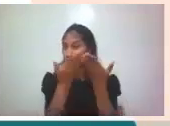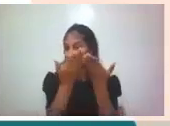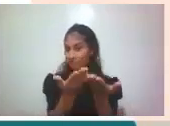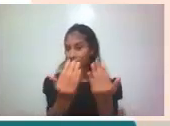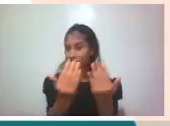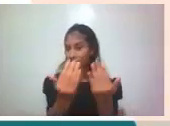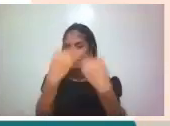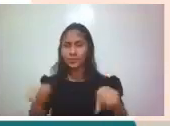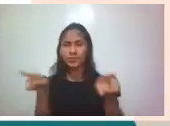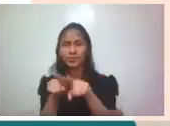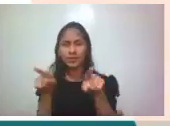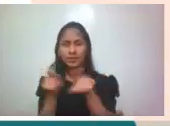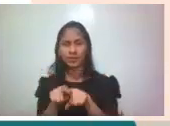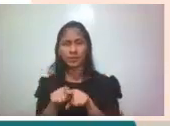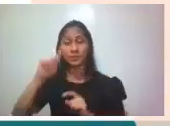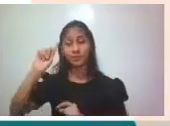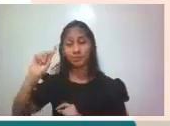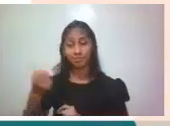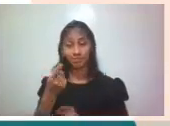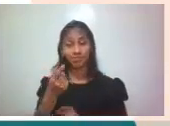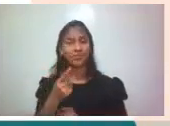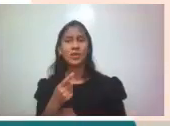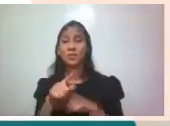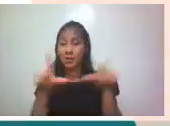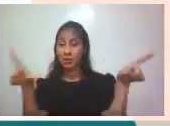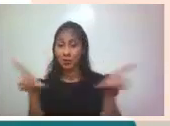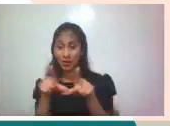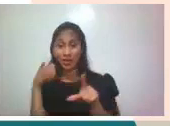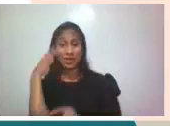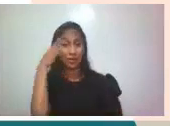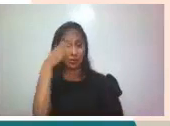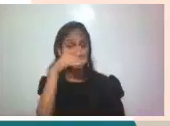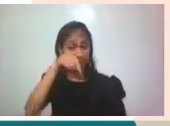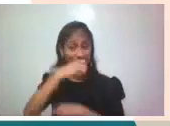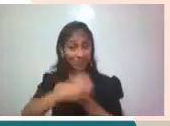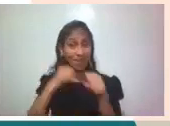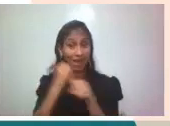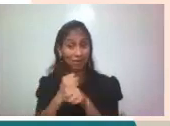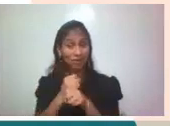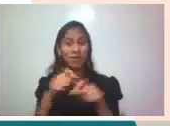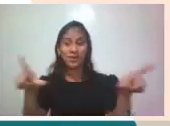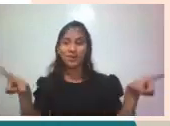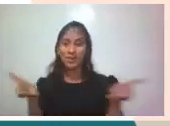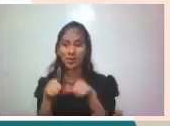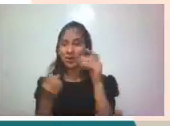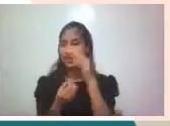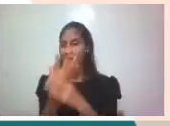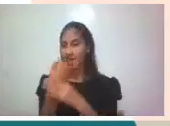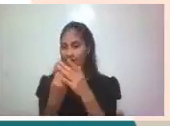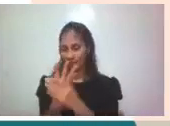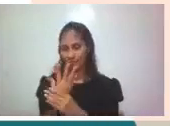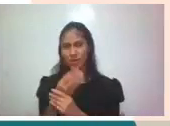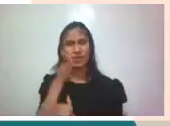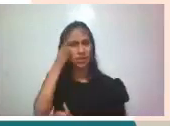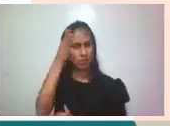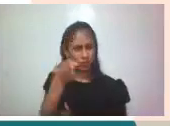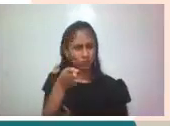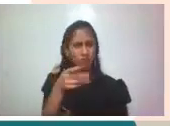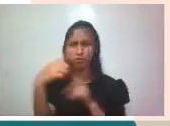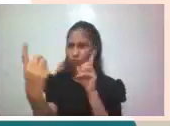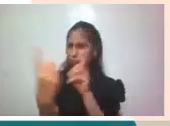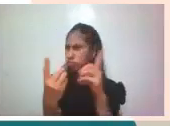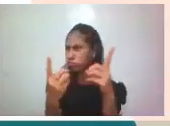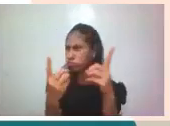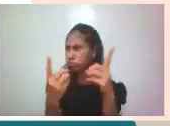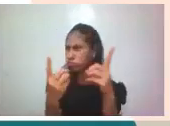implementado también el primer departamento al que hemos ido durante este 2022 ha sido Arequipa y hemos estado en los ámbitos de los proyectos que hay